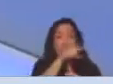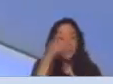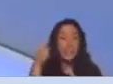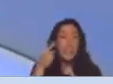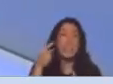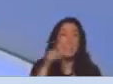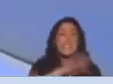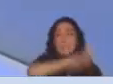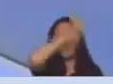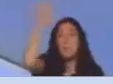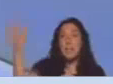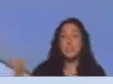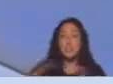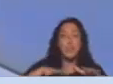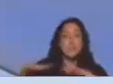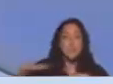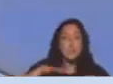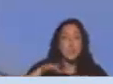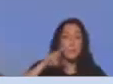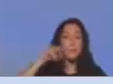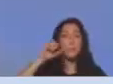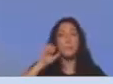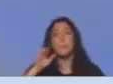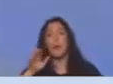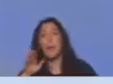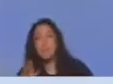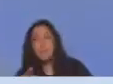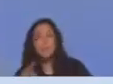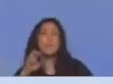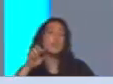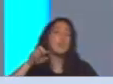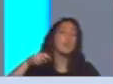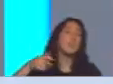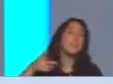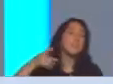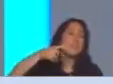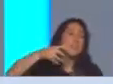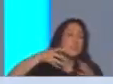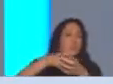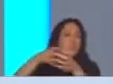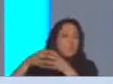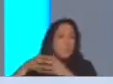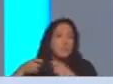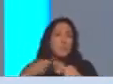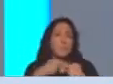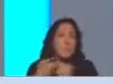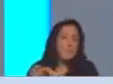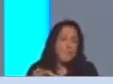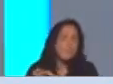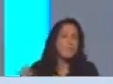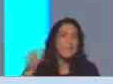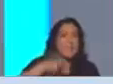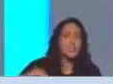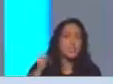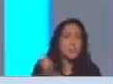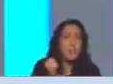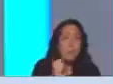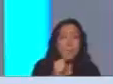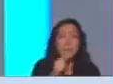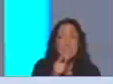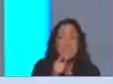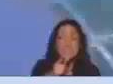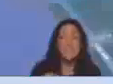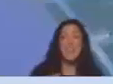y beng mbap todo ese es esa constelación de empresas eh la Comisión